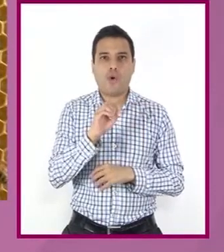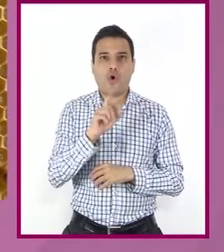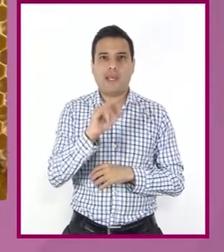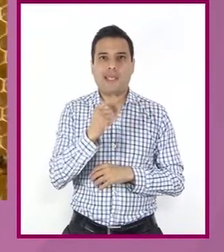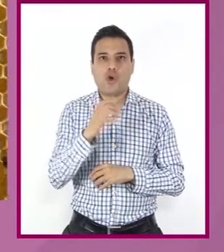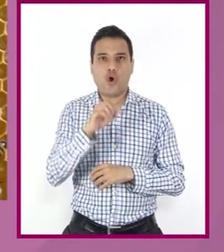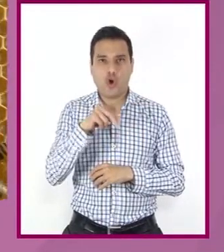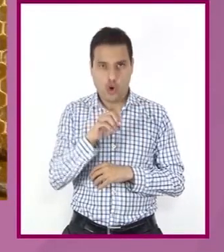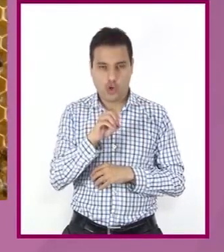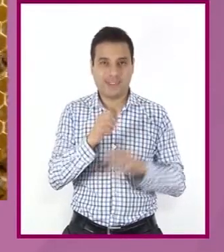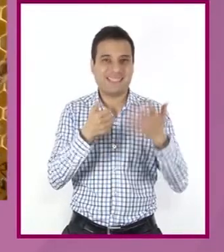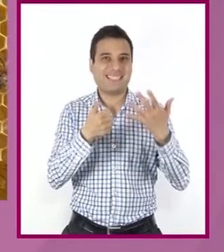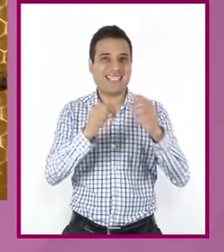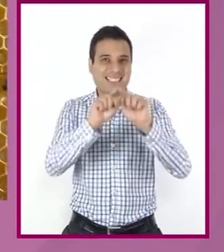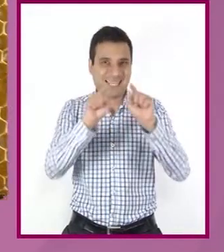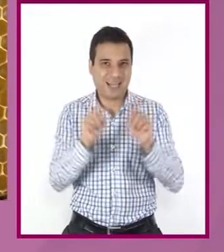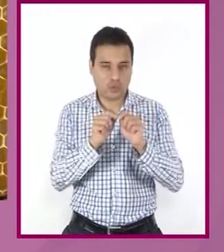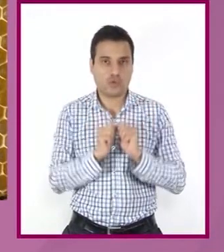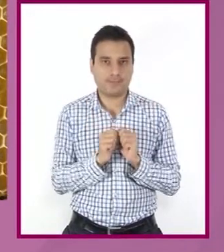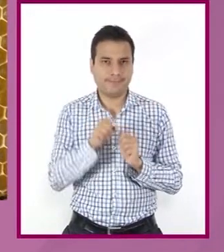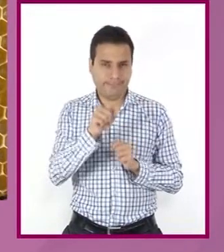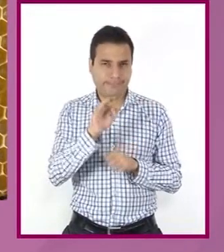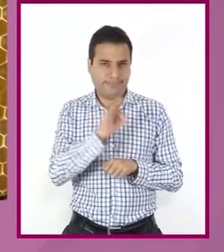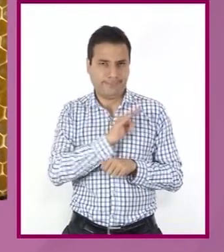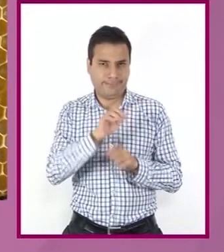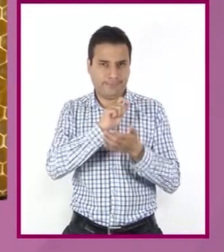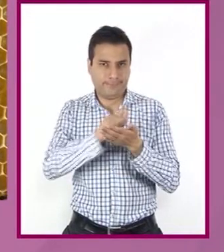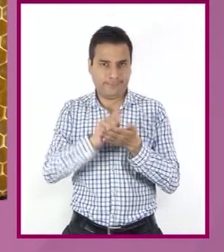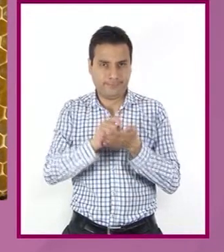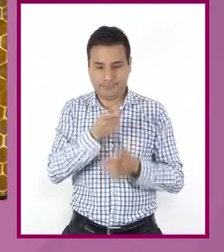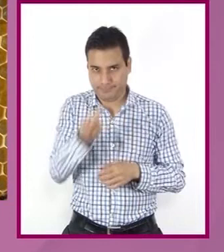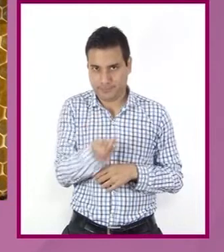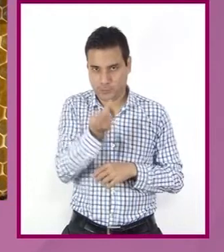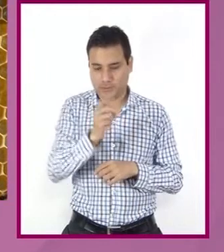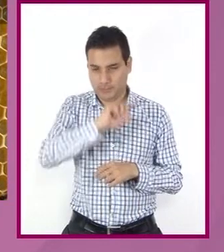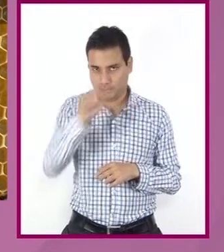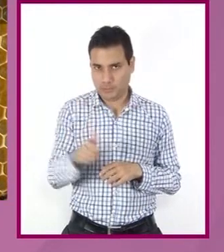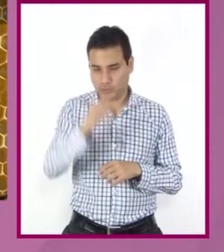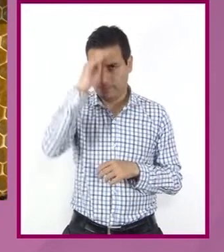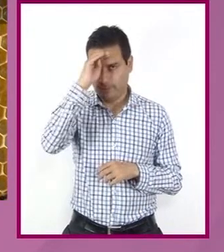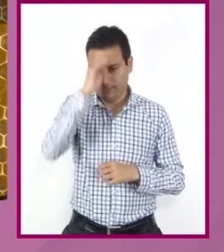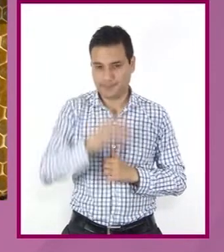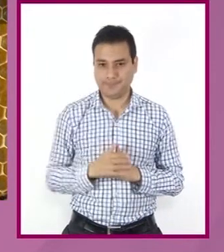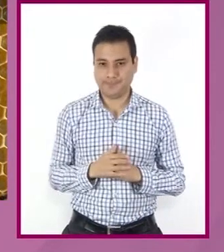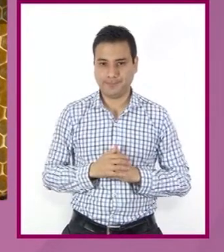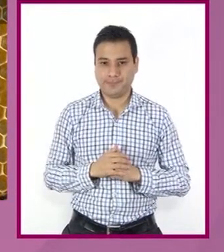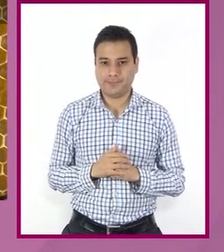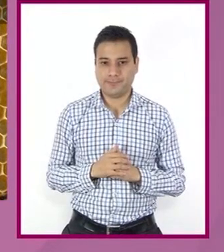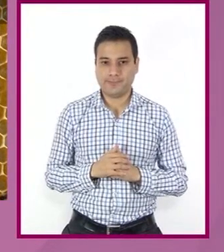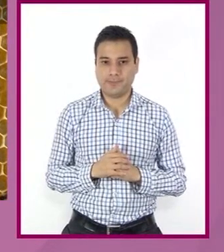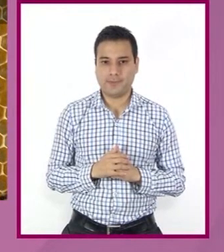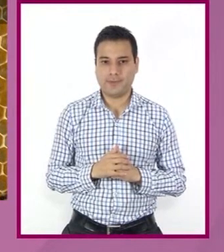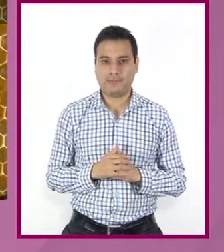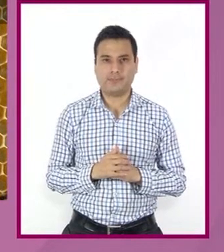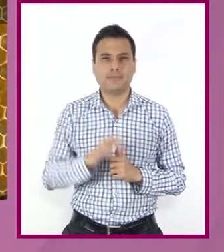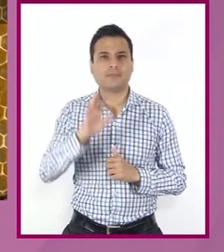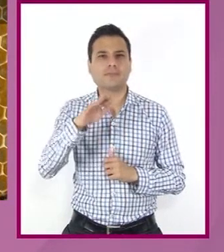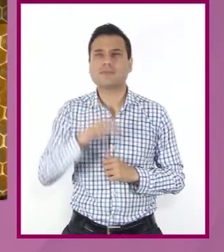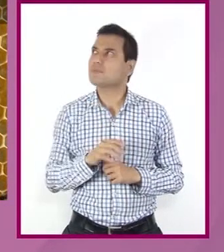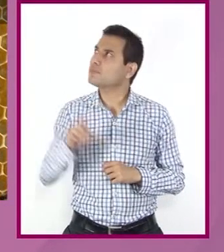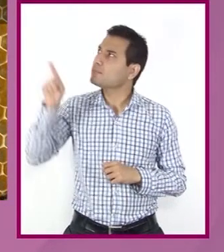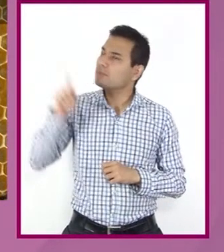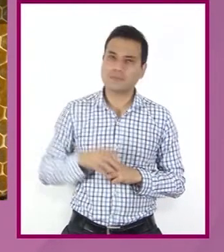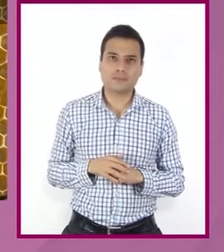llamado hexágono. Les sugerimos escribir la siguiente pregunta para reflexionar. ¿Cuál será la medida de cada lado de la